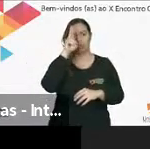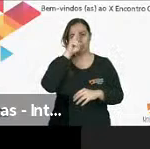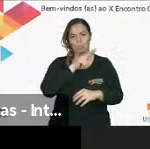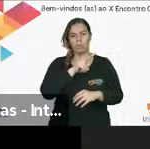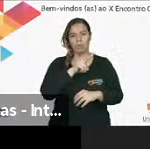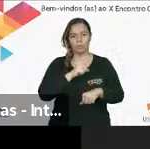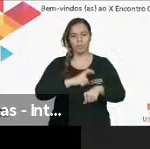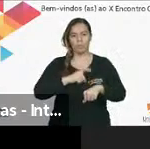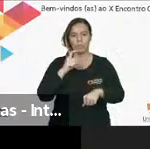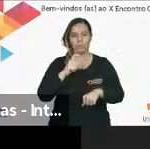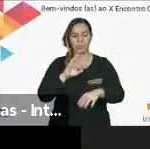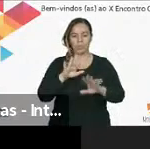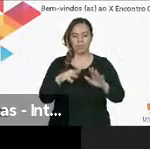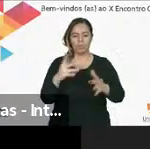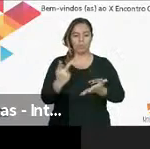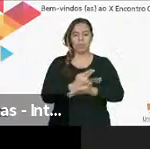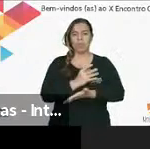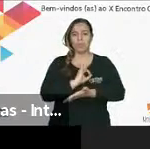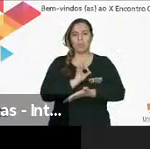no ocurre.